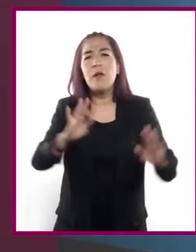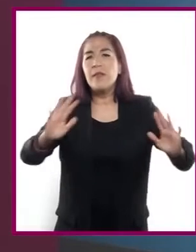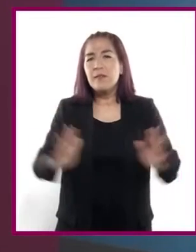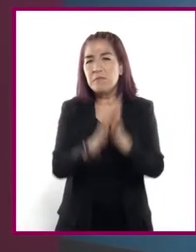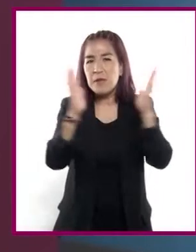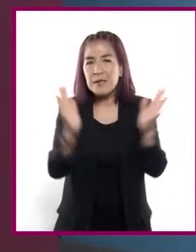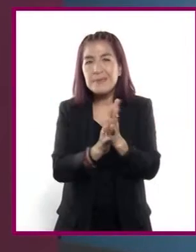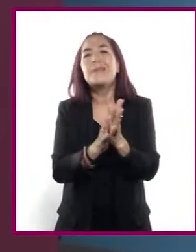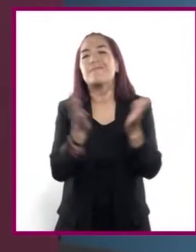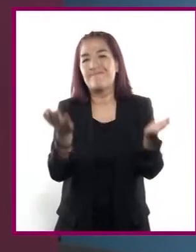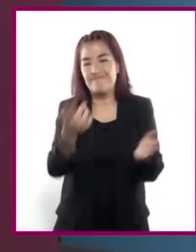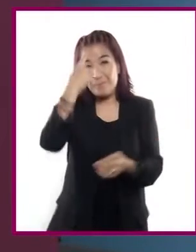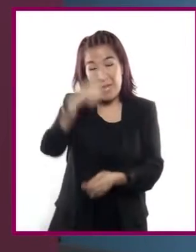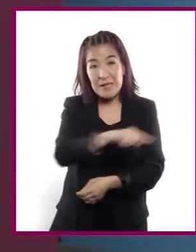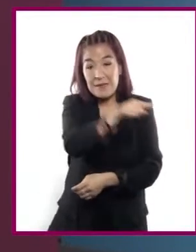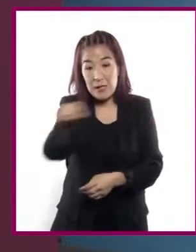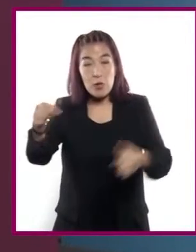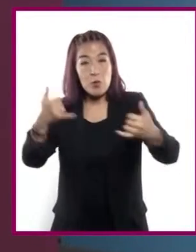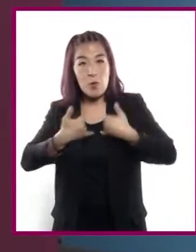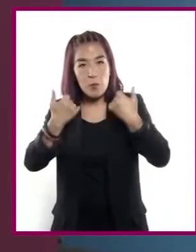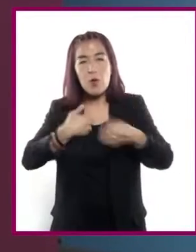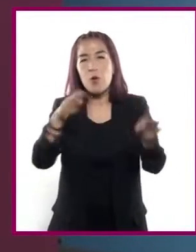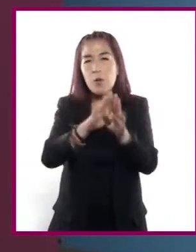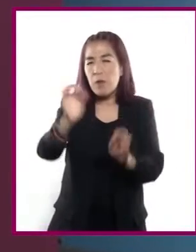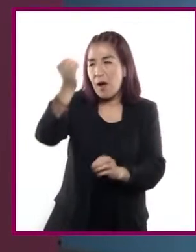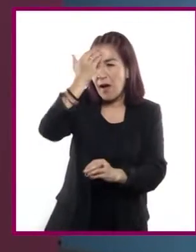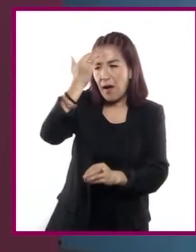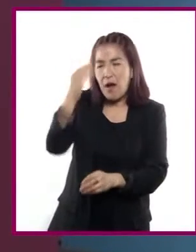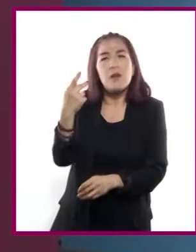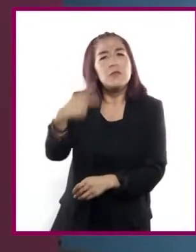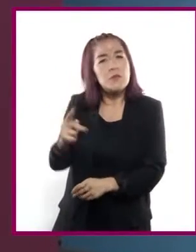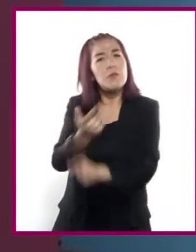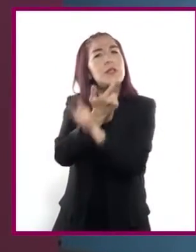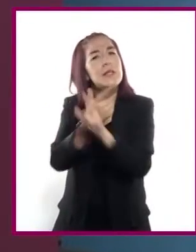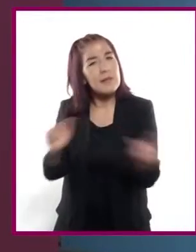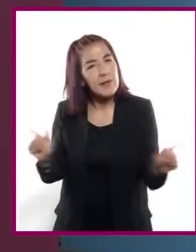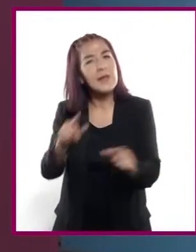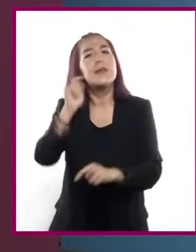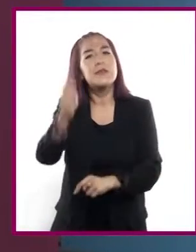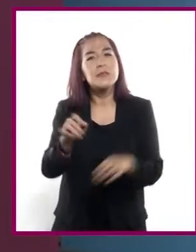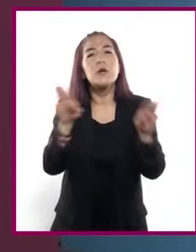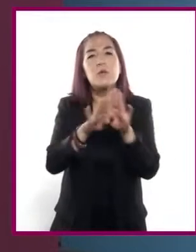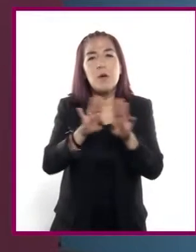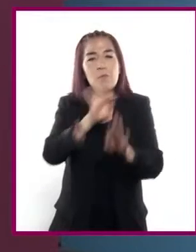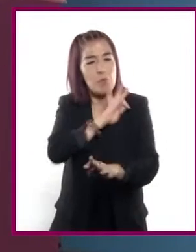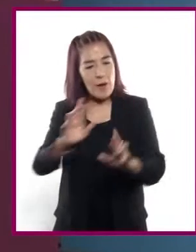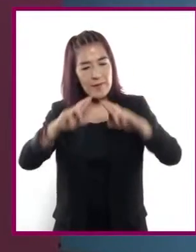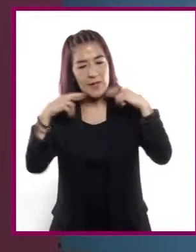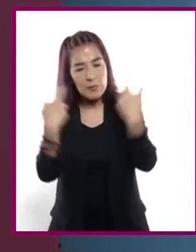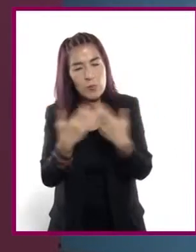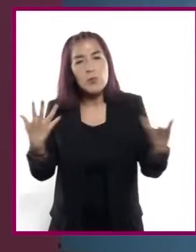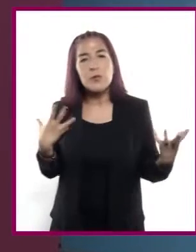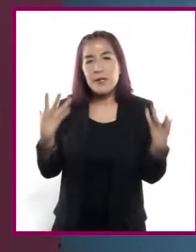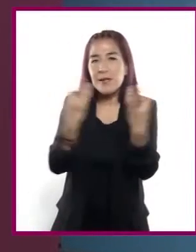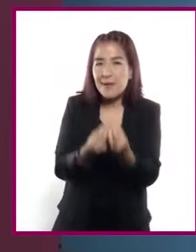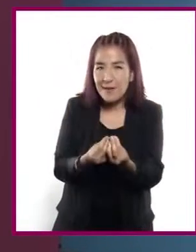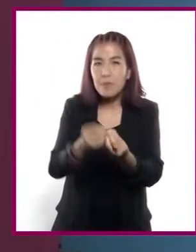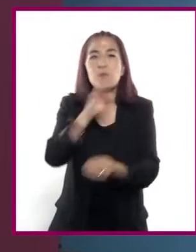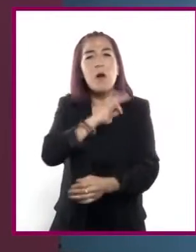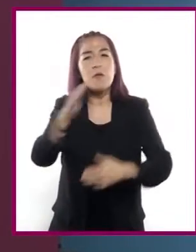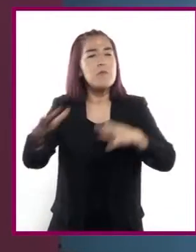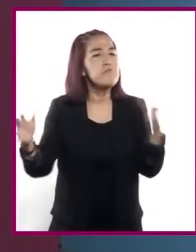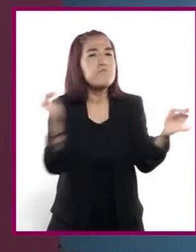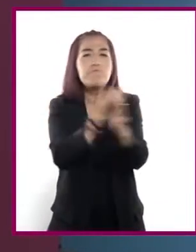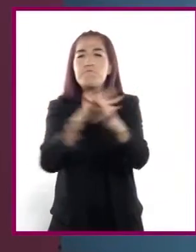participación promueve el conocimiento y ejercicio de las libertades, como la libertad de asociarse o reunirse,